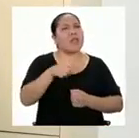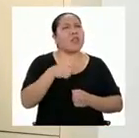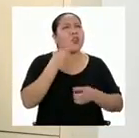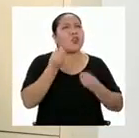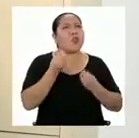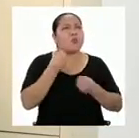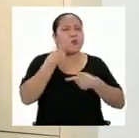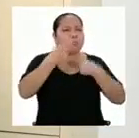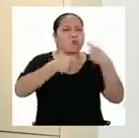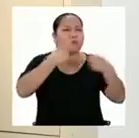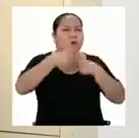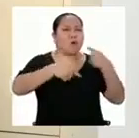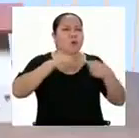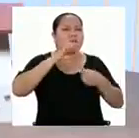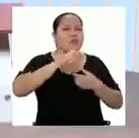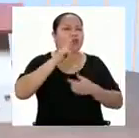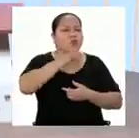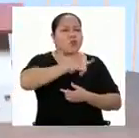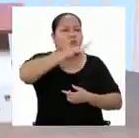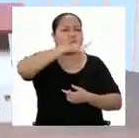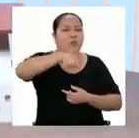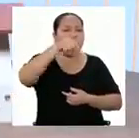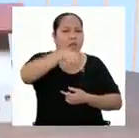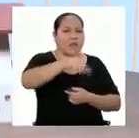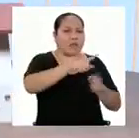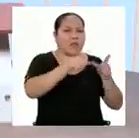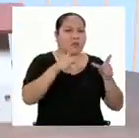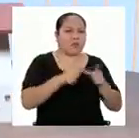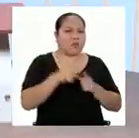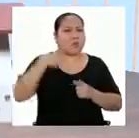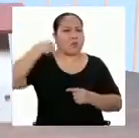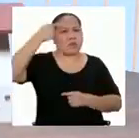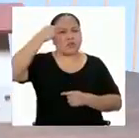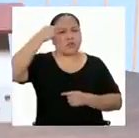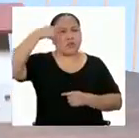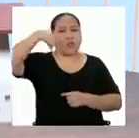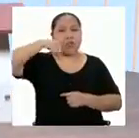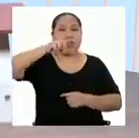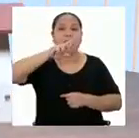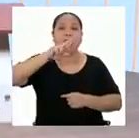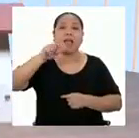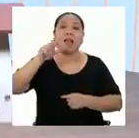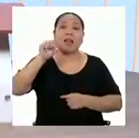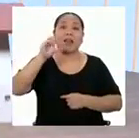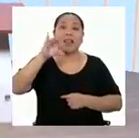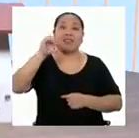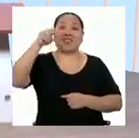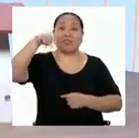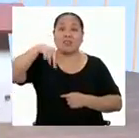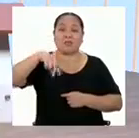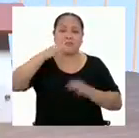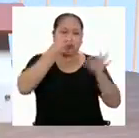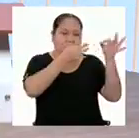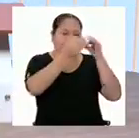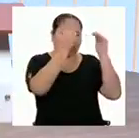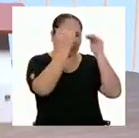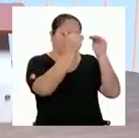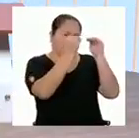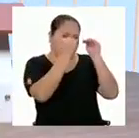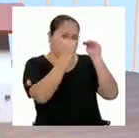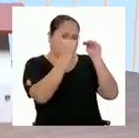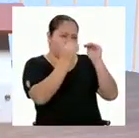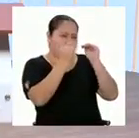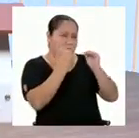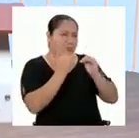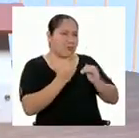Chaparrí? ¿Qué te parece a ti? Yo pienso que lo narra de una manera tan detallada que parece que estuviera viendo cada uno